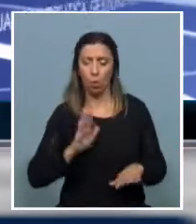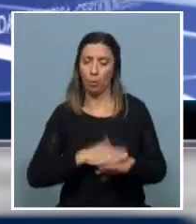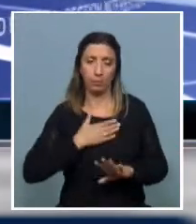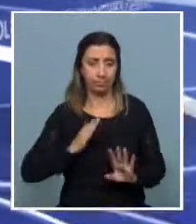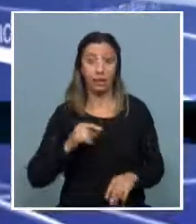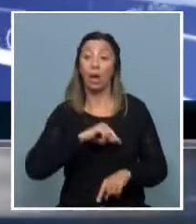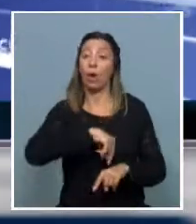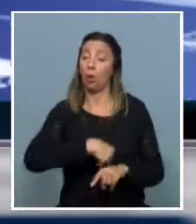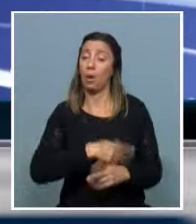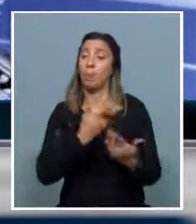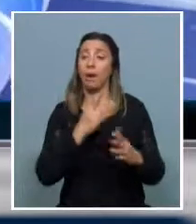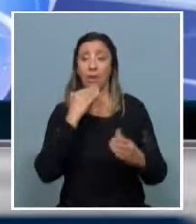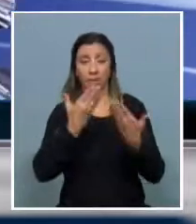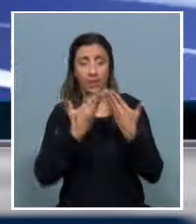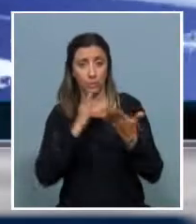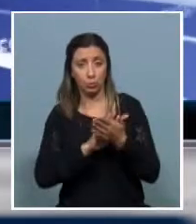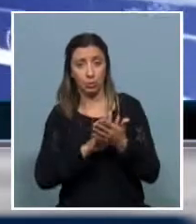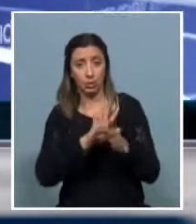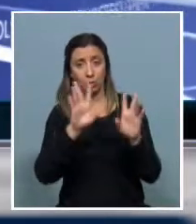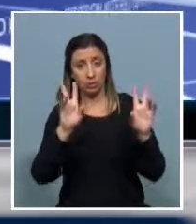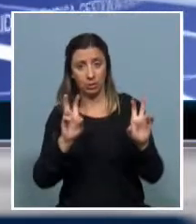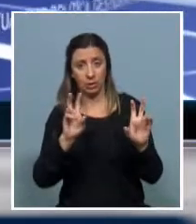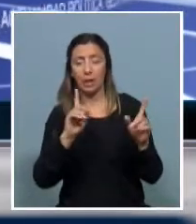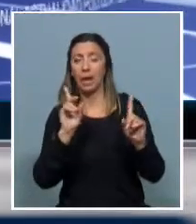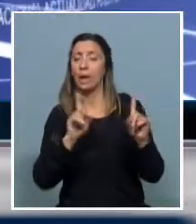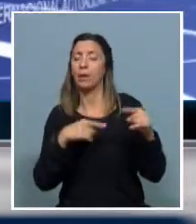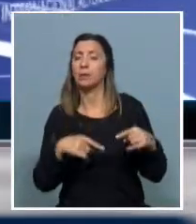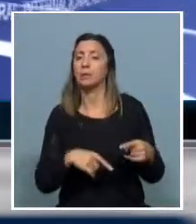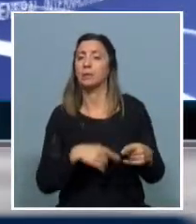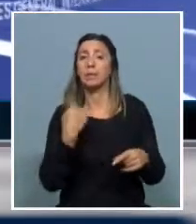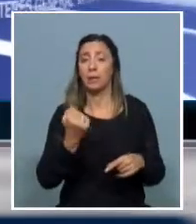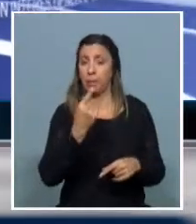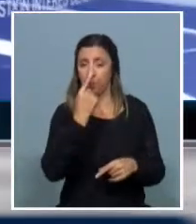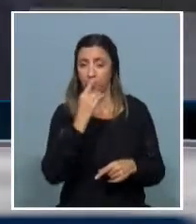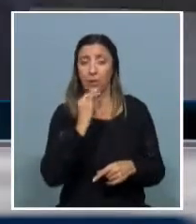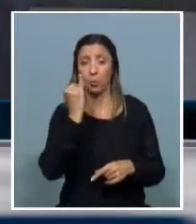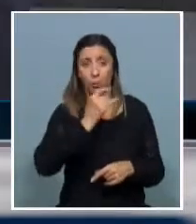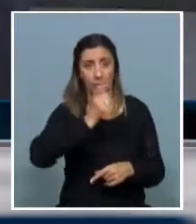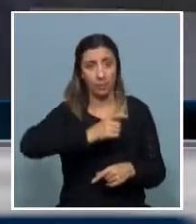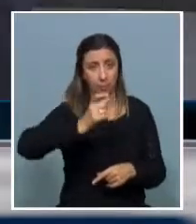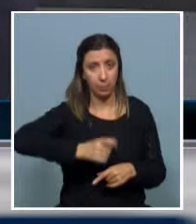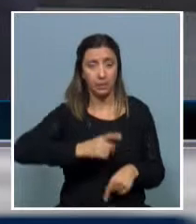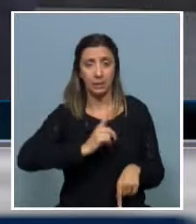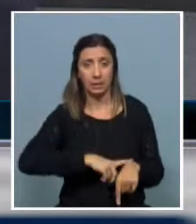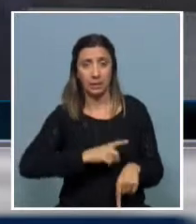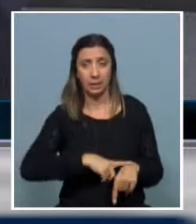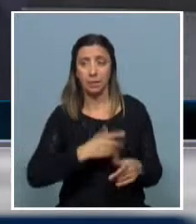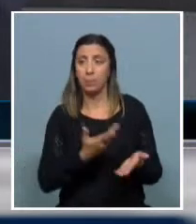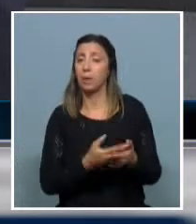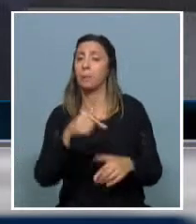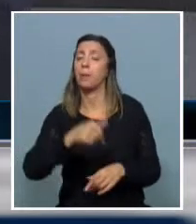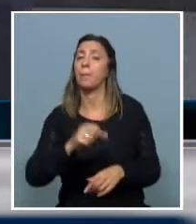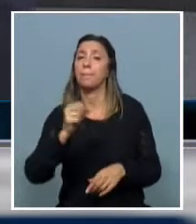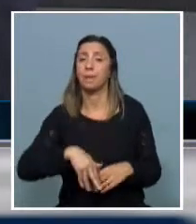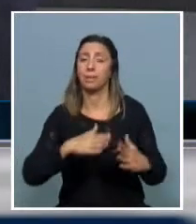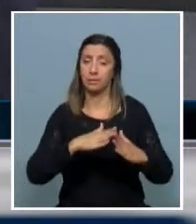esta hora justamente para poder charlar de todo. Hay unos estadios que es interesante para poder contarles a la gente, unos estadios que presentan en este momento el